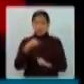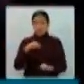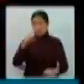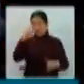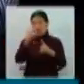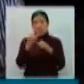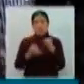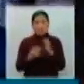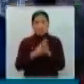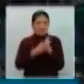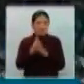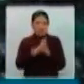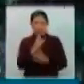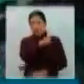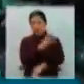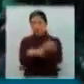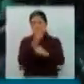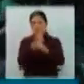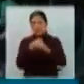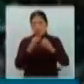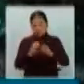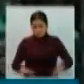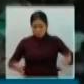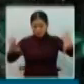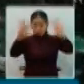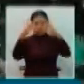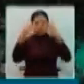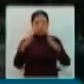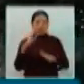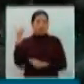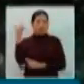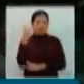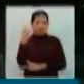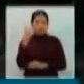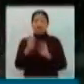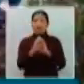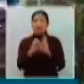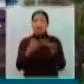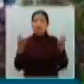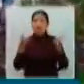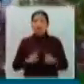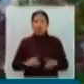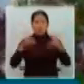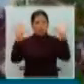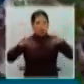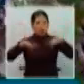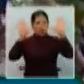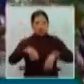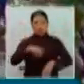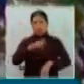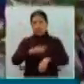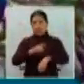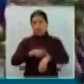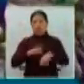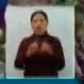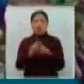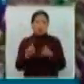nuestro trabajo para poder llegar a todo el país. También, en épocas de lluvia, también hemos ingresado a lugares